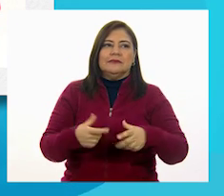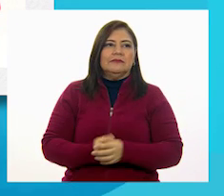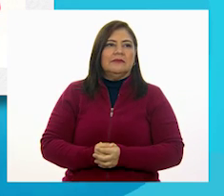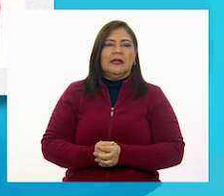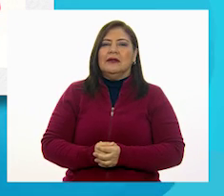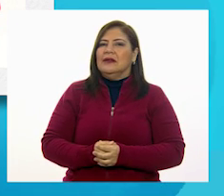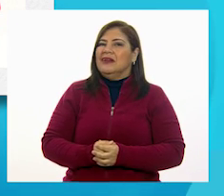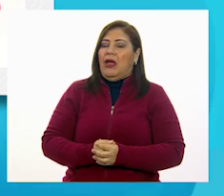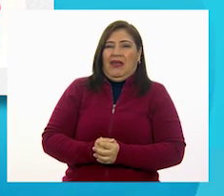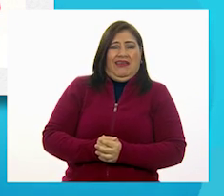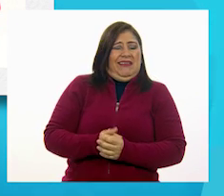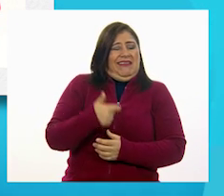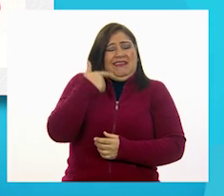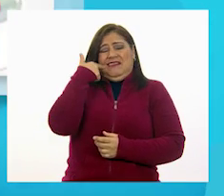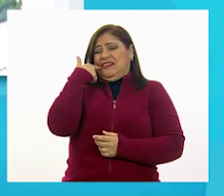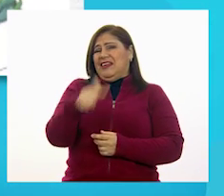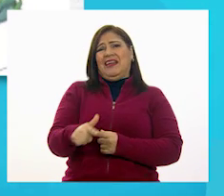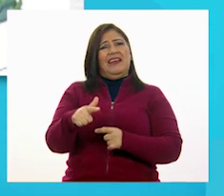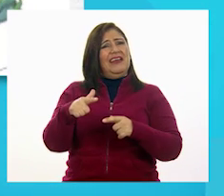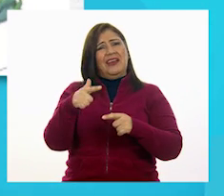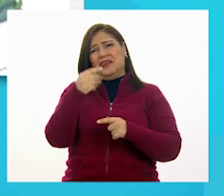No quiero comer pastel.